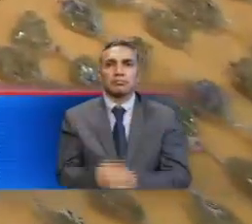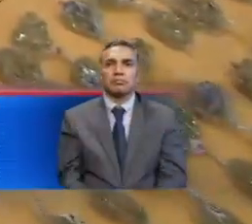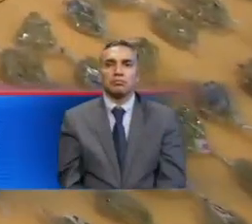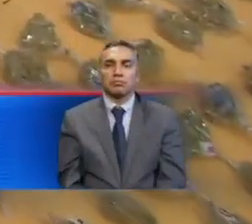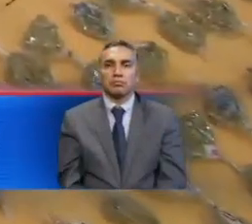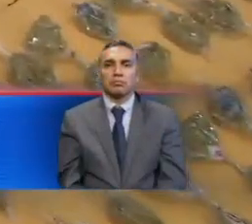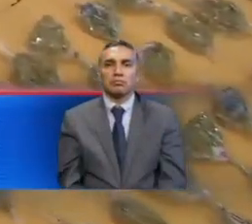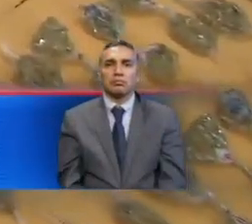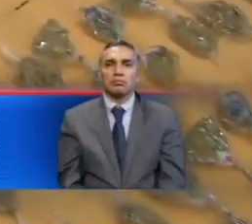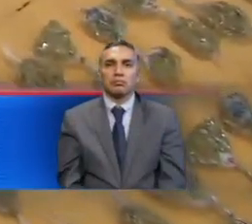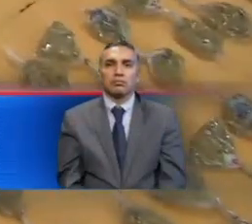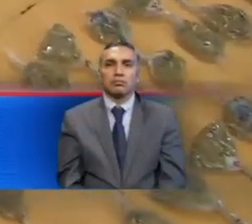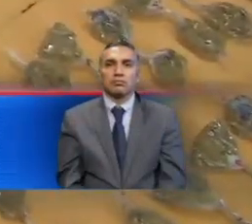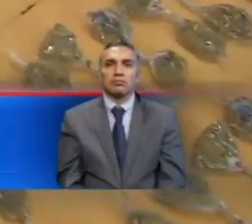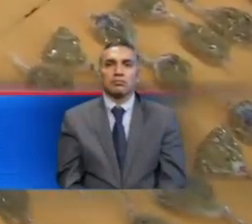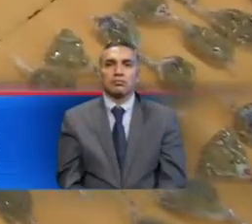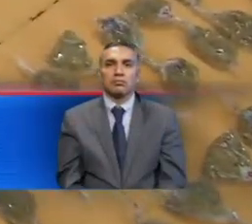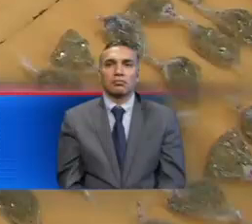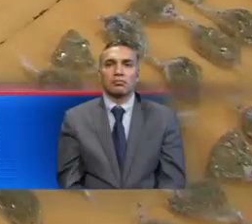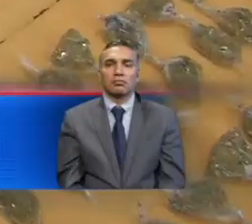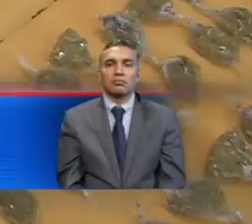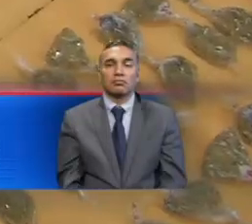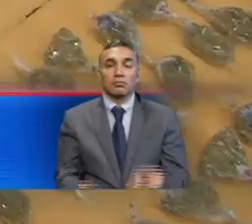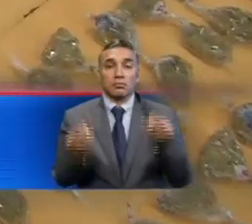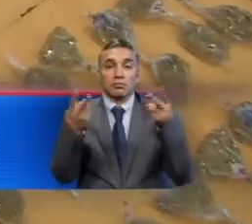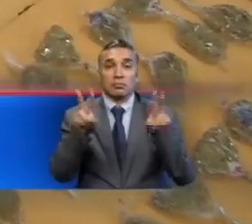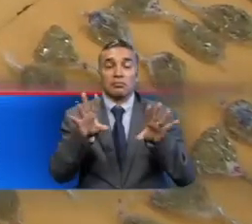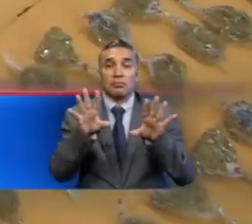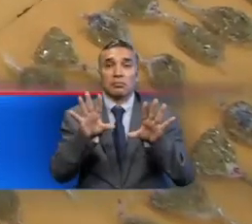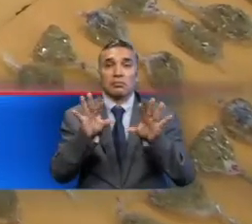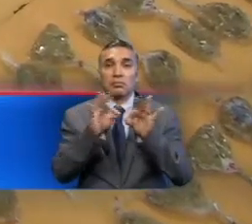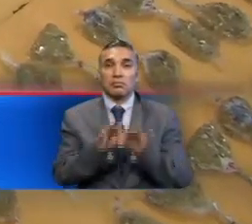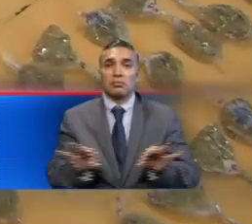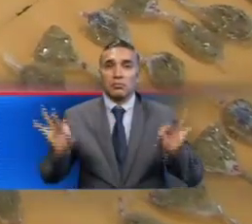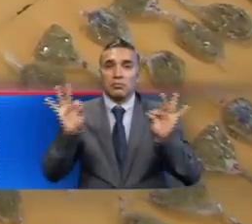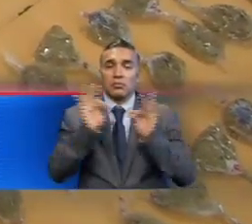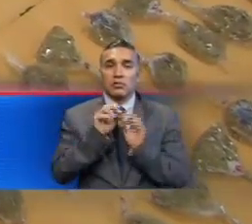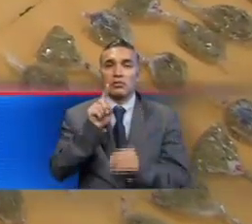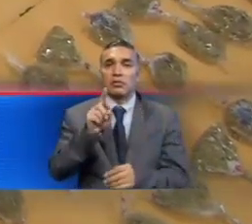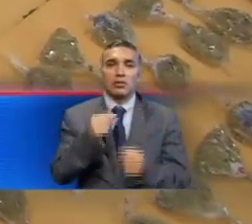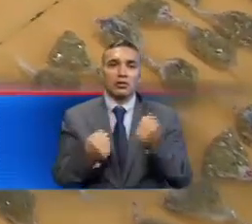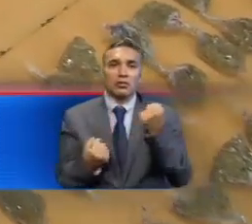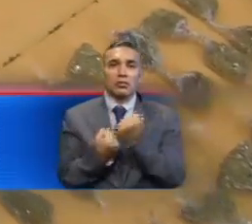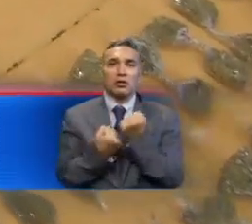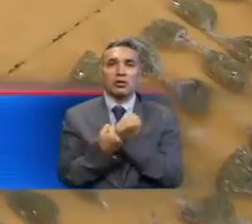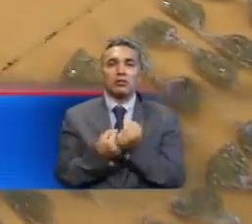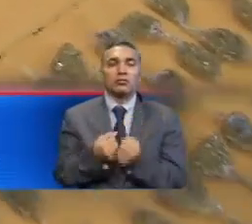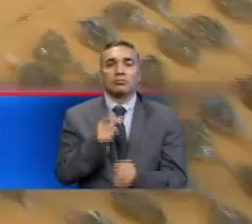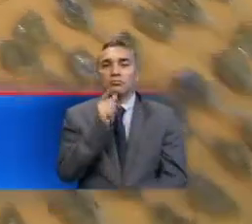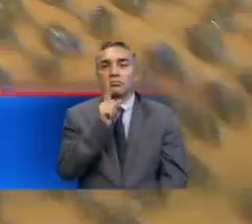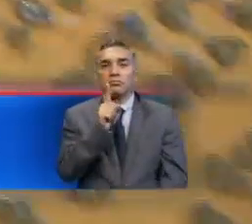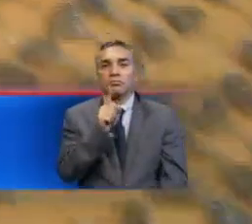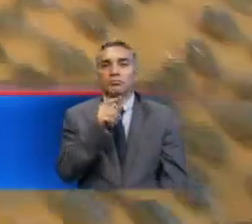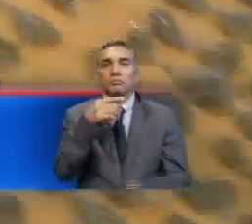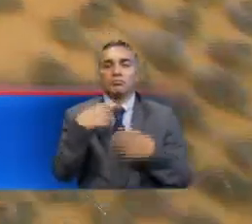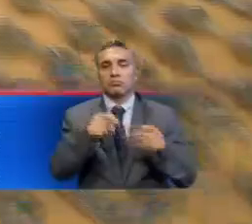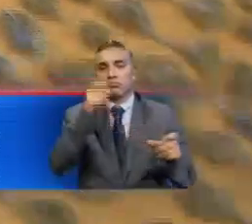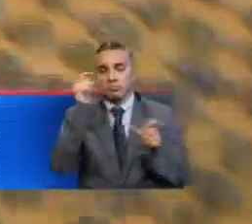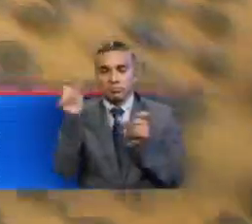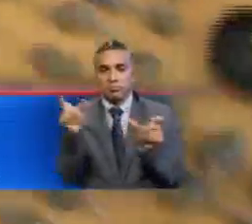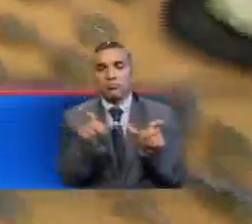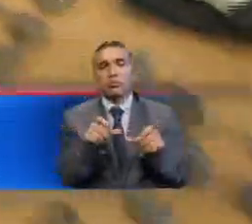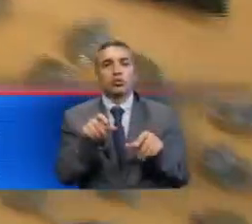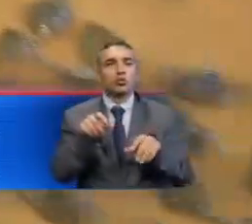anteriores. Y también aquí vale destacar el apoyo que hemos recibido por parte de Fiscalía y